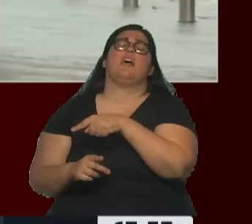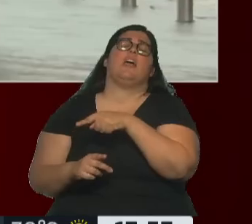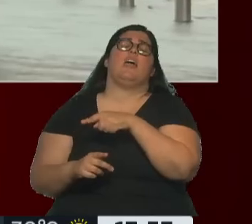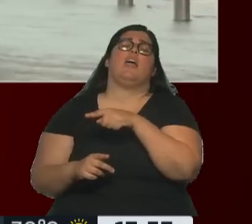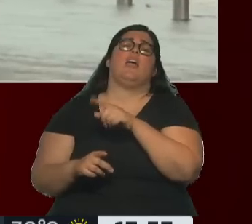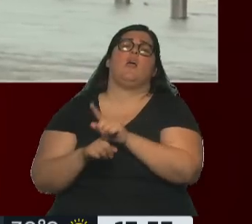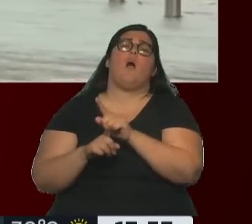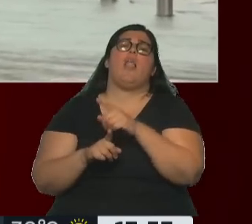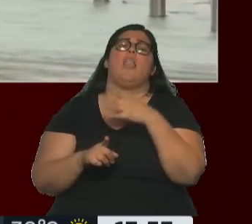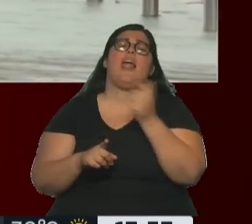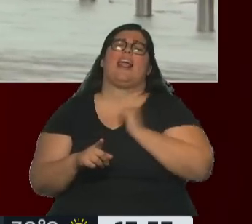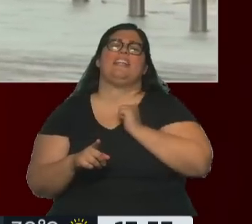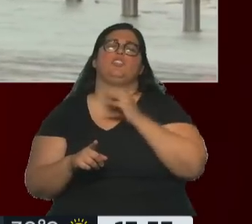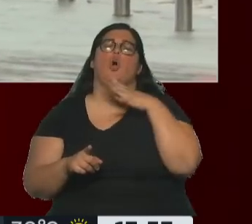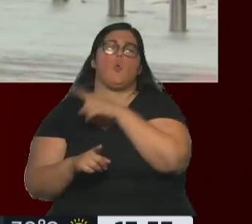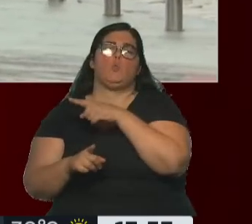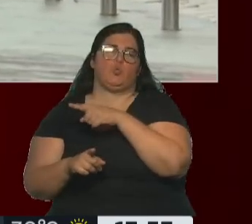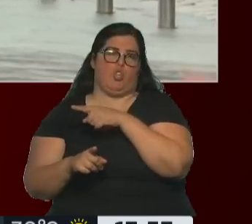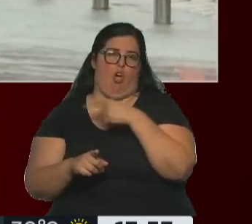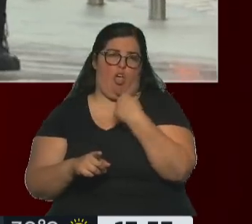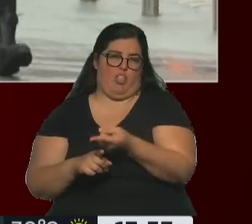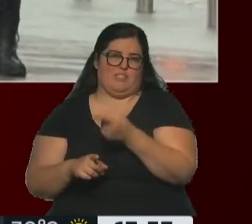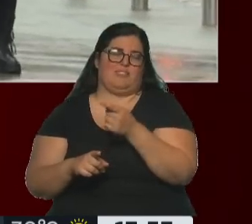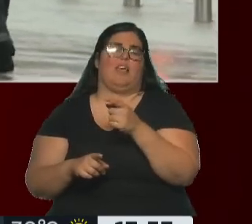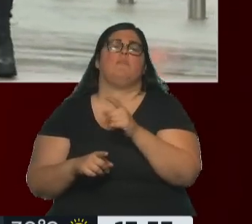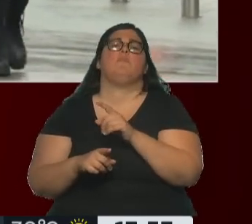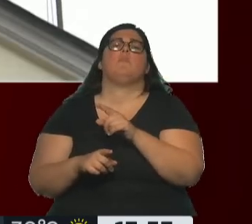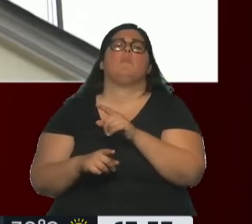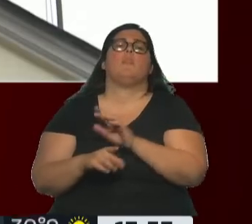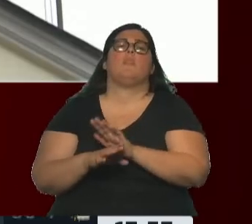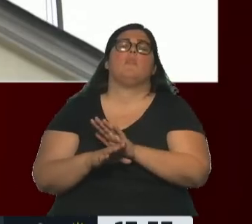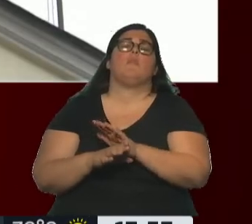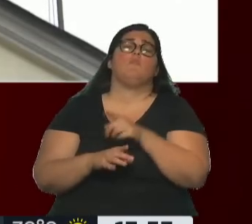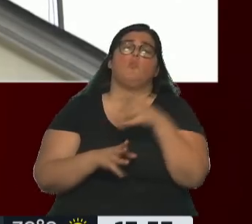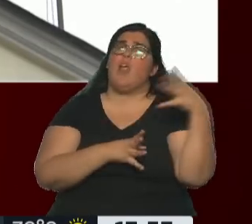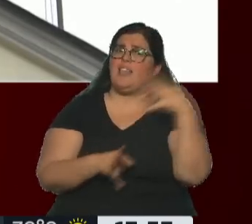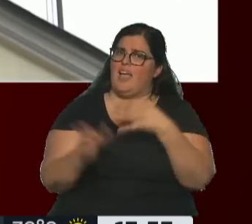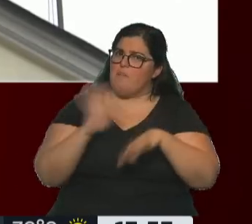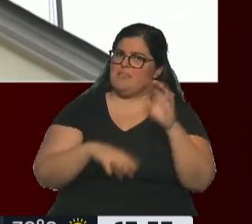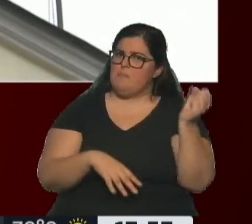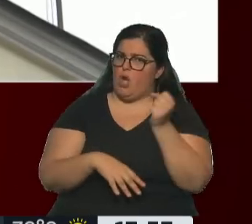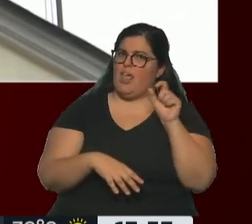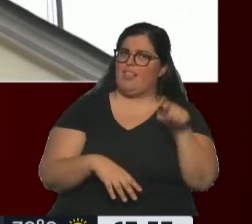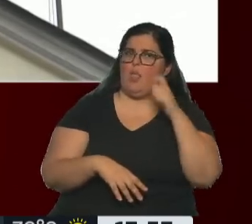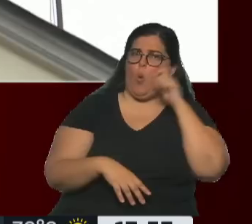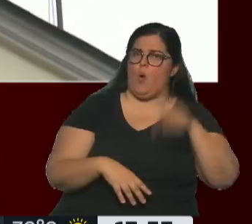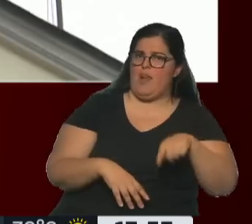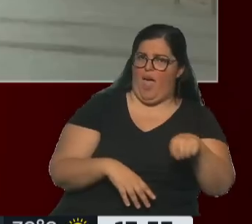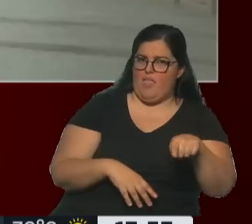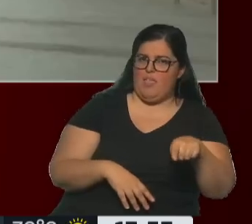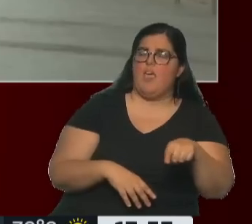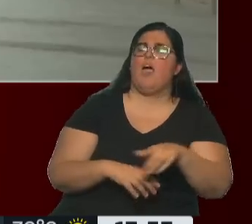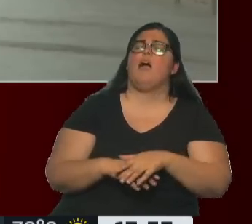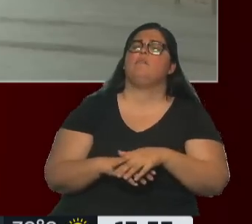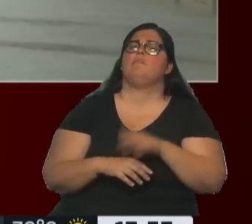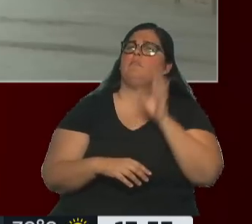Ruso y en particular se dice que es uno de los ataques más importantes en términos militares de parte de Ucrania y que demuestra